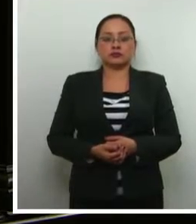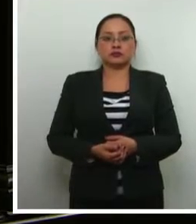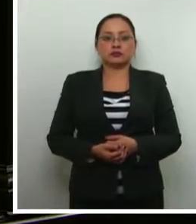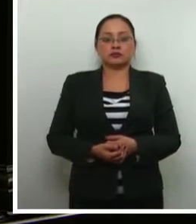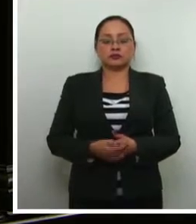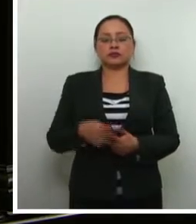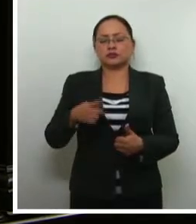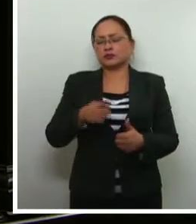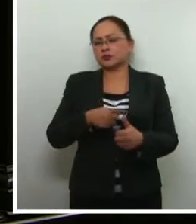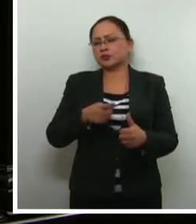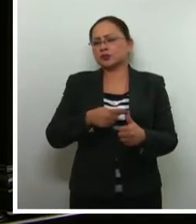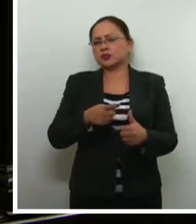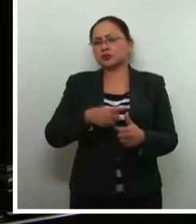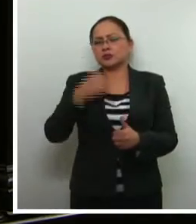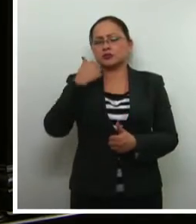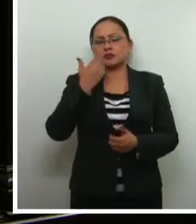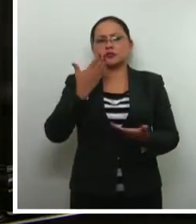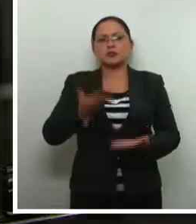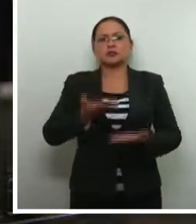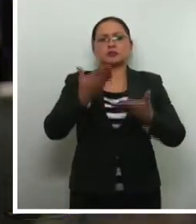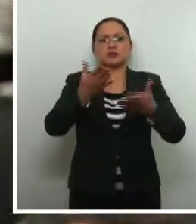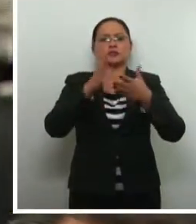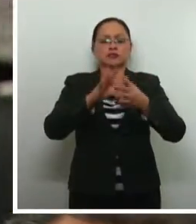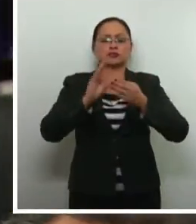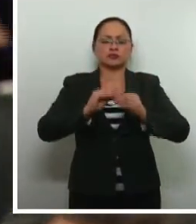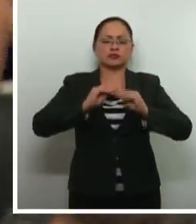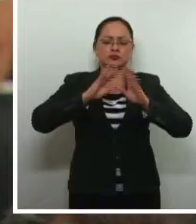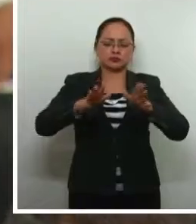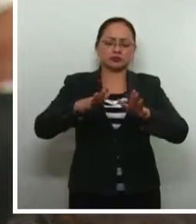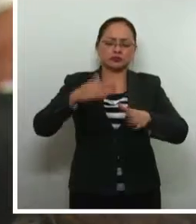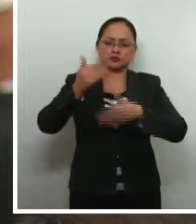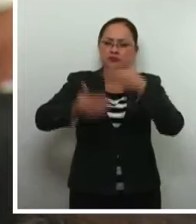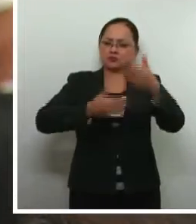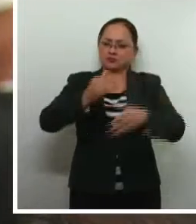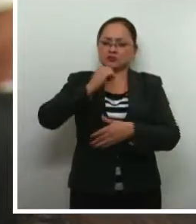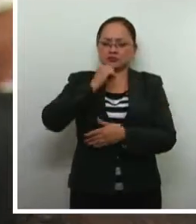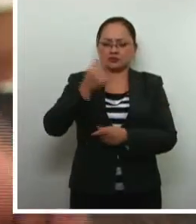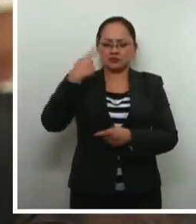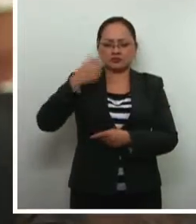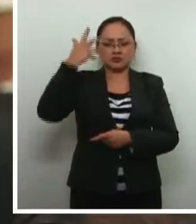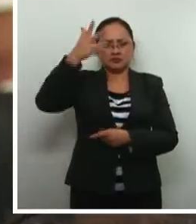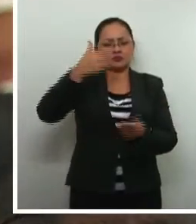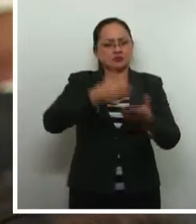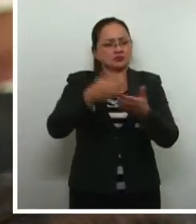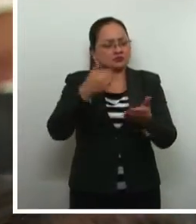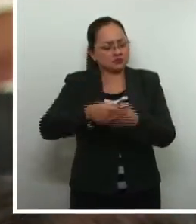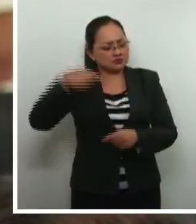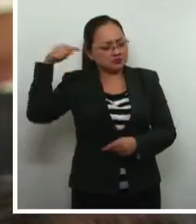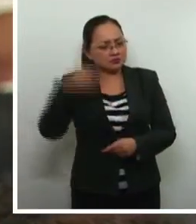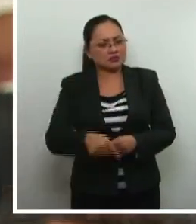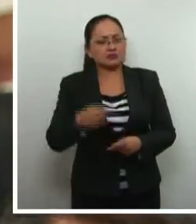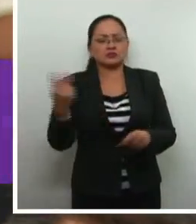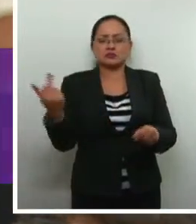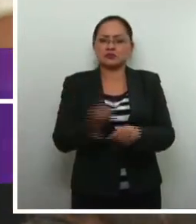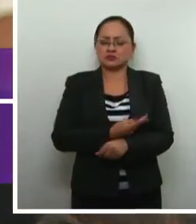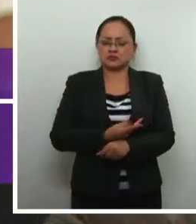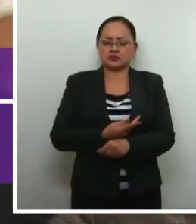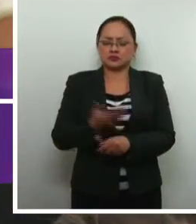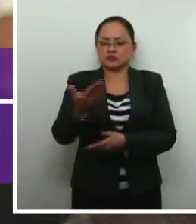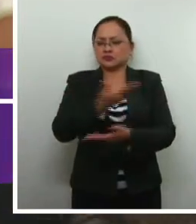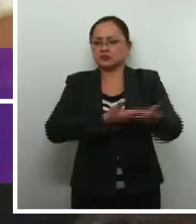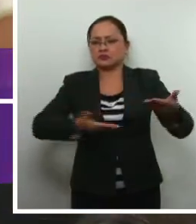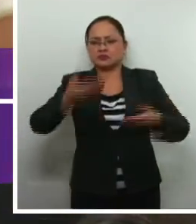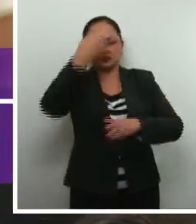Déjenme tratar de decirlo claro y no hablar de procedimientos a futuro, sino de lo que nos tiene hoy aquí en este intercambio